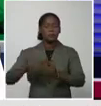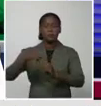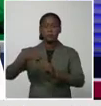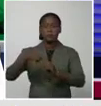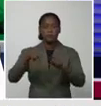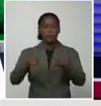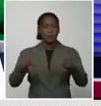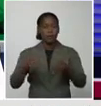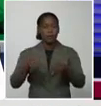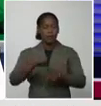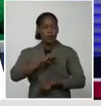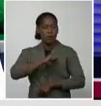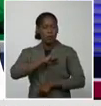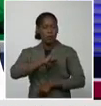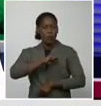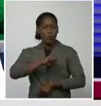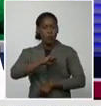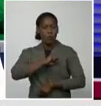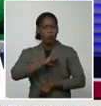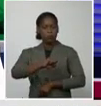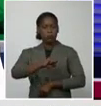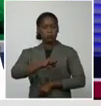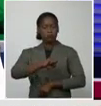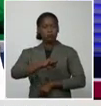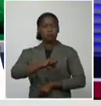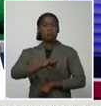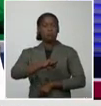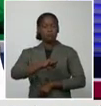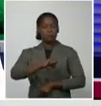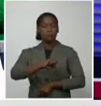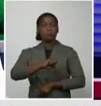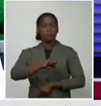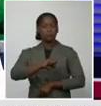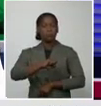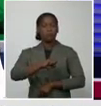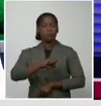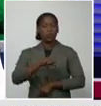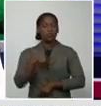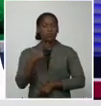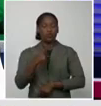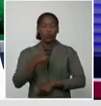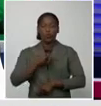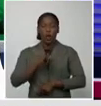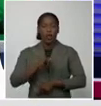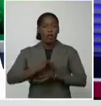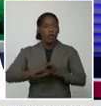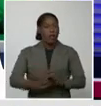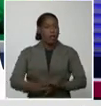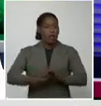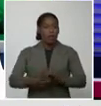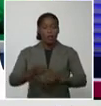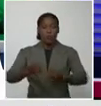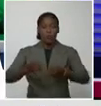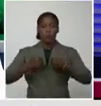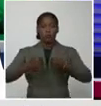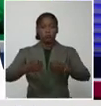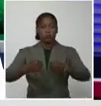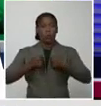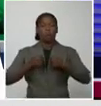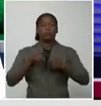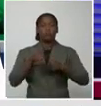hizo una parada cardiorrespiratoria en asistolia que se trató de reanimar mediante las maniobras